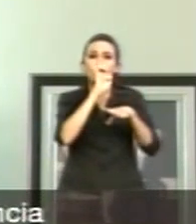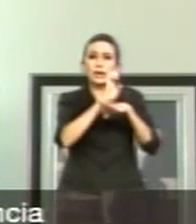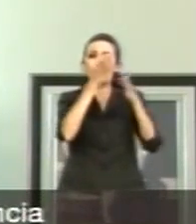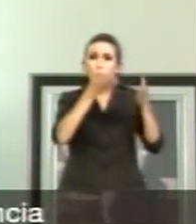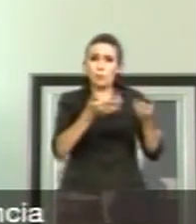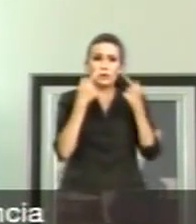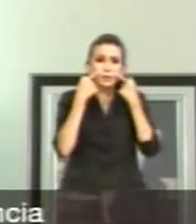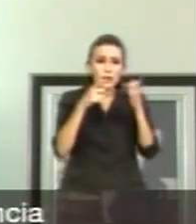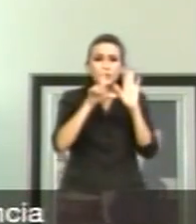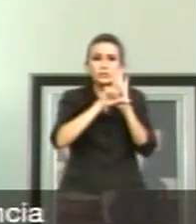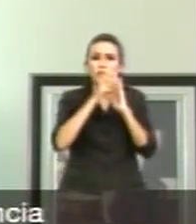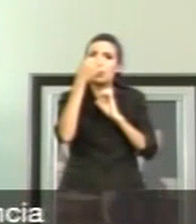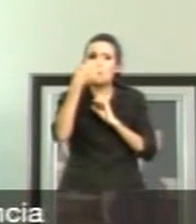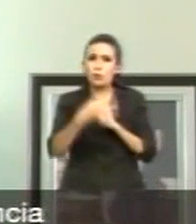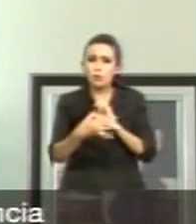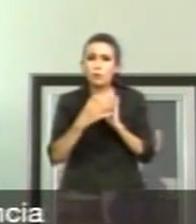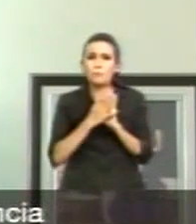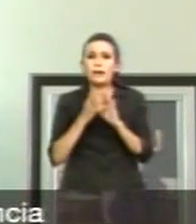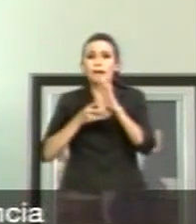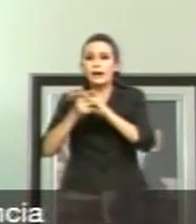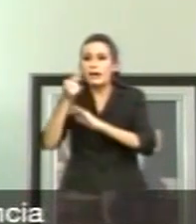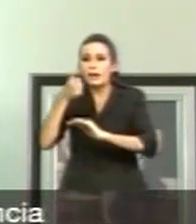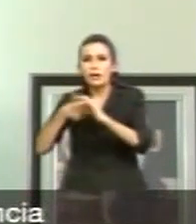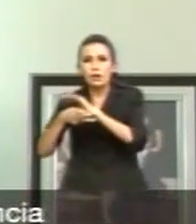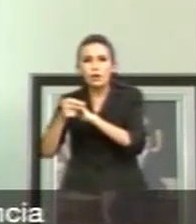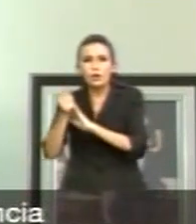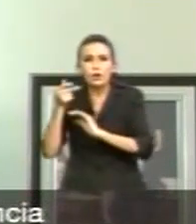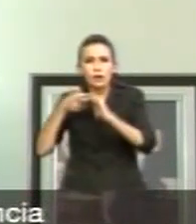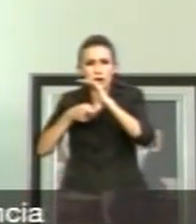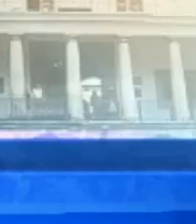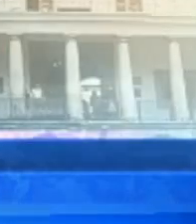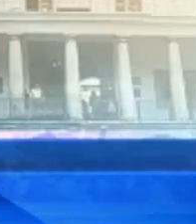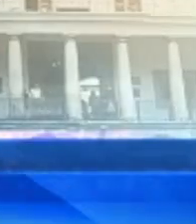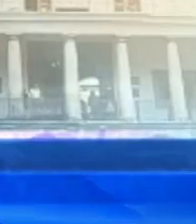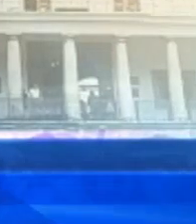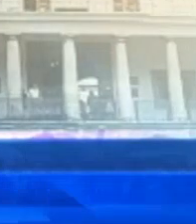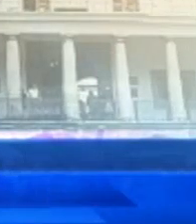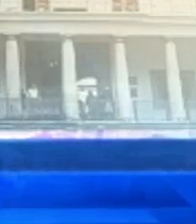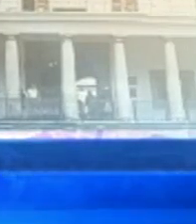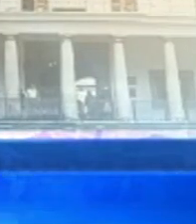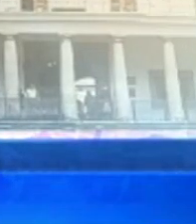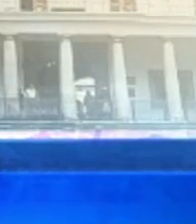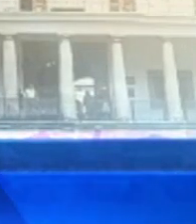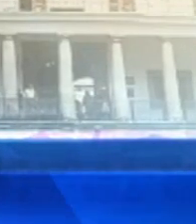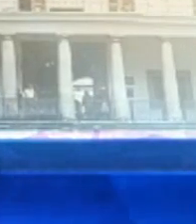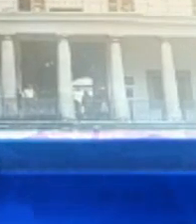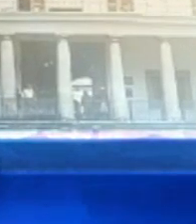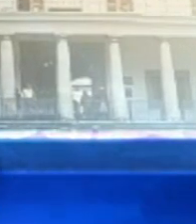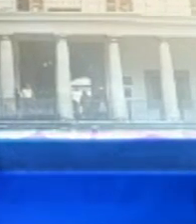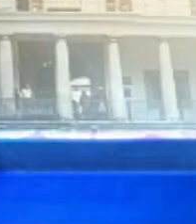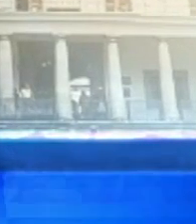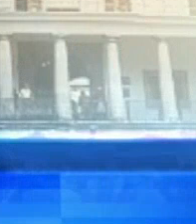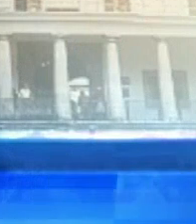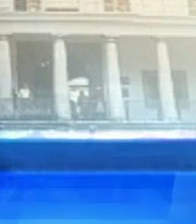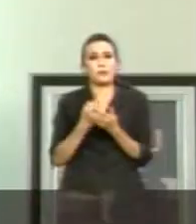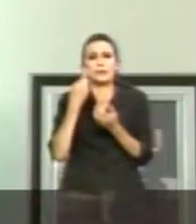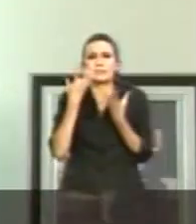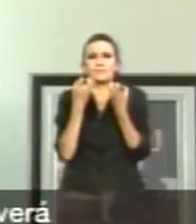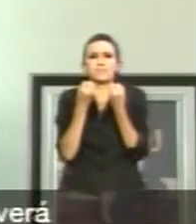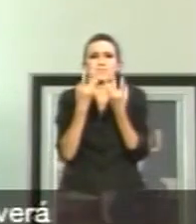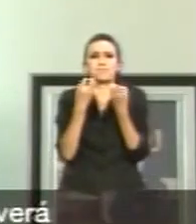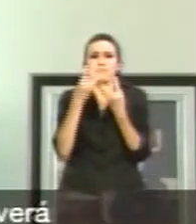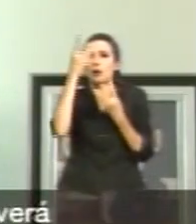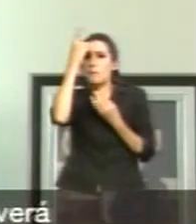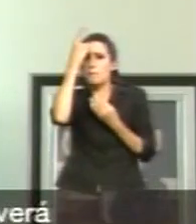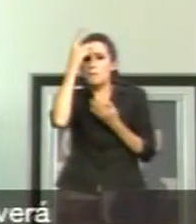los contrabandistas generan una competencia absolutamente desleal. Cambios en impuesto a la renta.